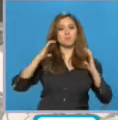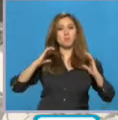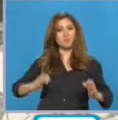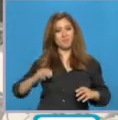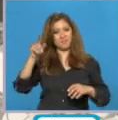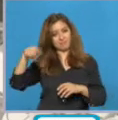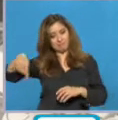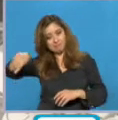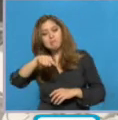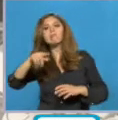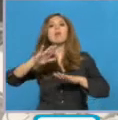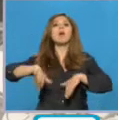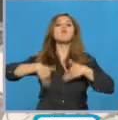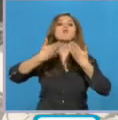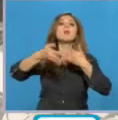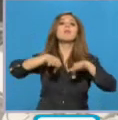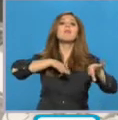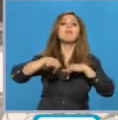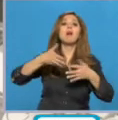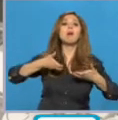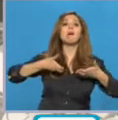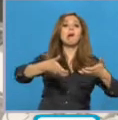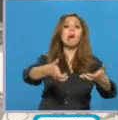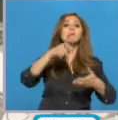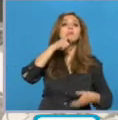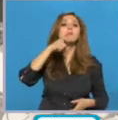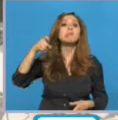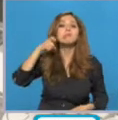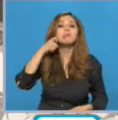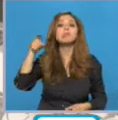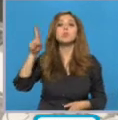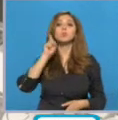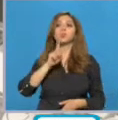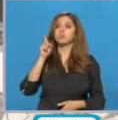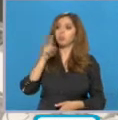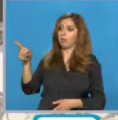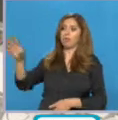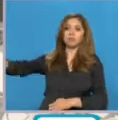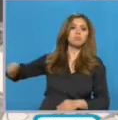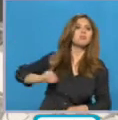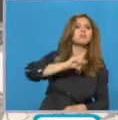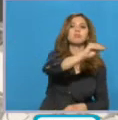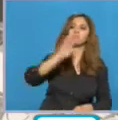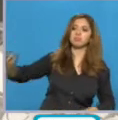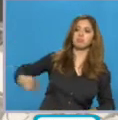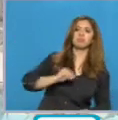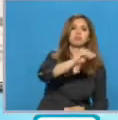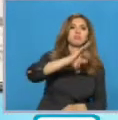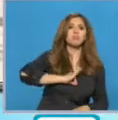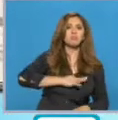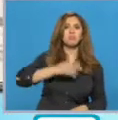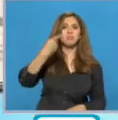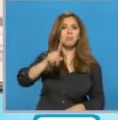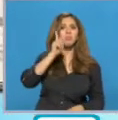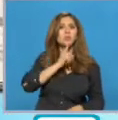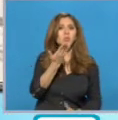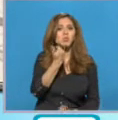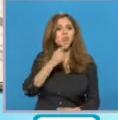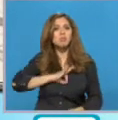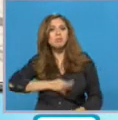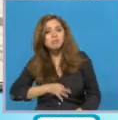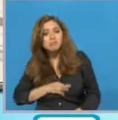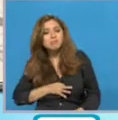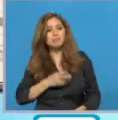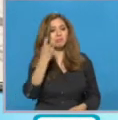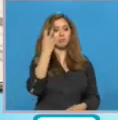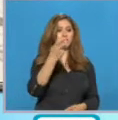el tipo de sociedad. Entonces, Qué sí, hay cosa. expedientes también, una sala de los tratamientos, ¿no? Que eran Sí, tratamientos eso era lo de los eléctricos y electroshocks todo este y todo rollo. eso. Pues tenemos,